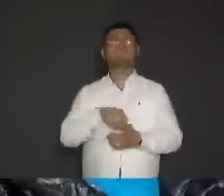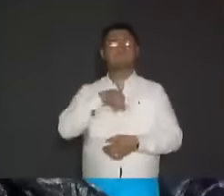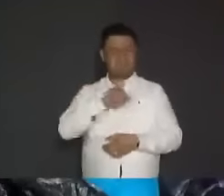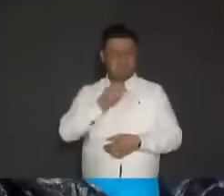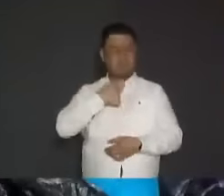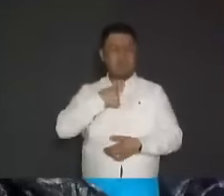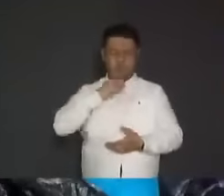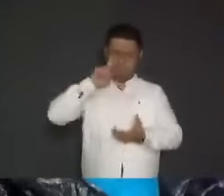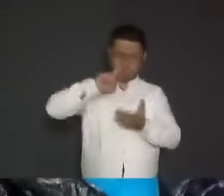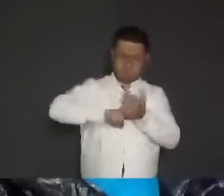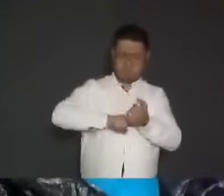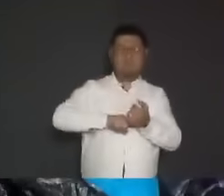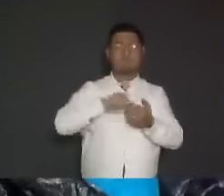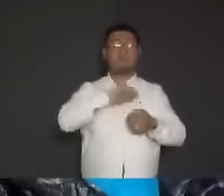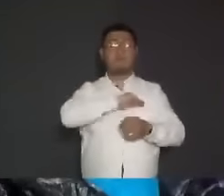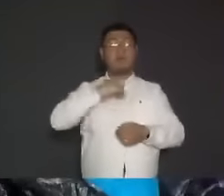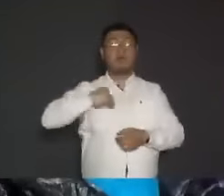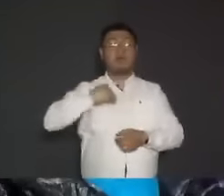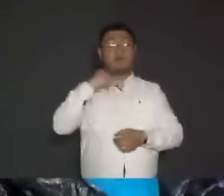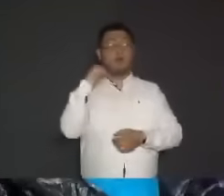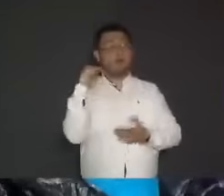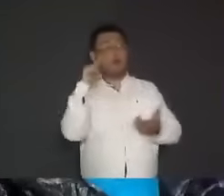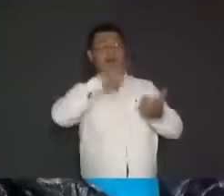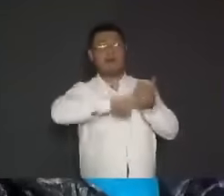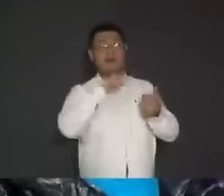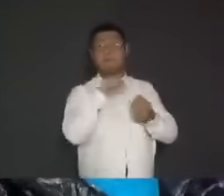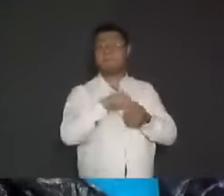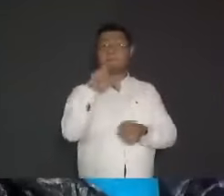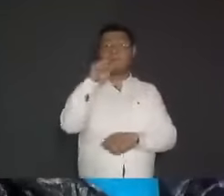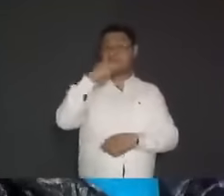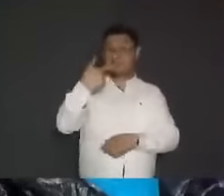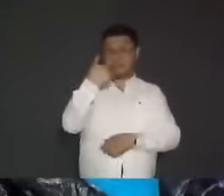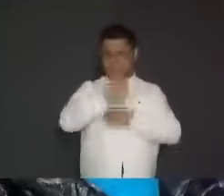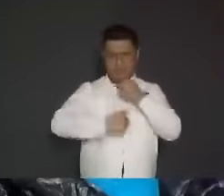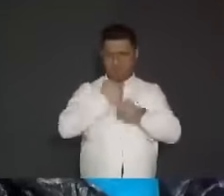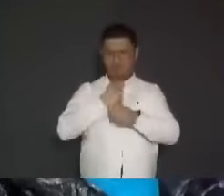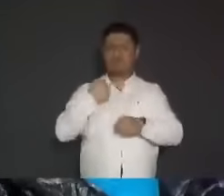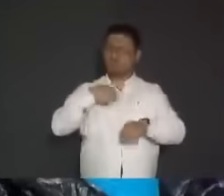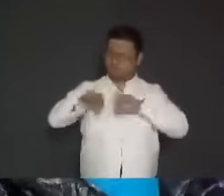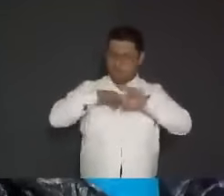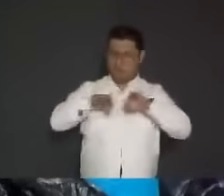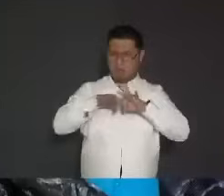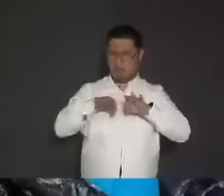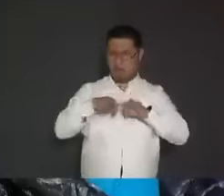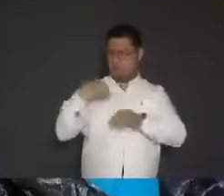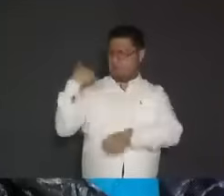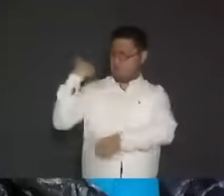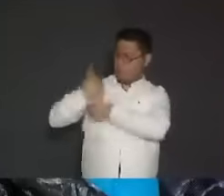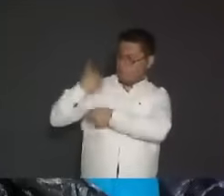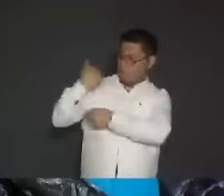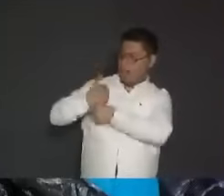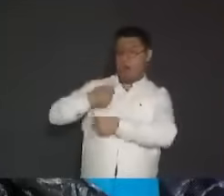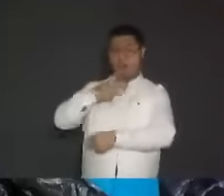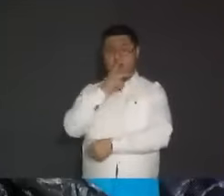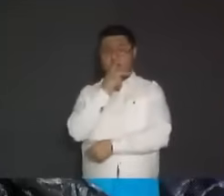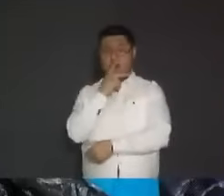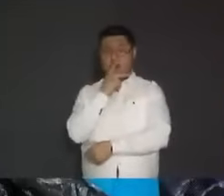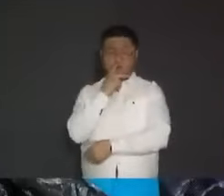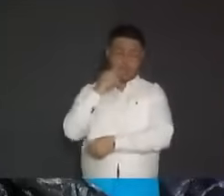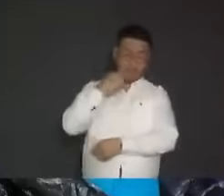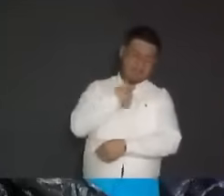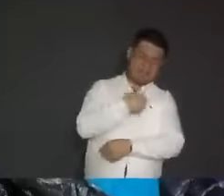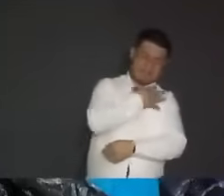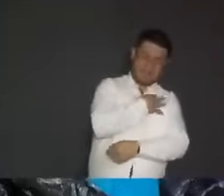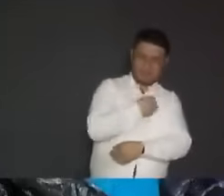Ganadera del Puerto de San Felipe desde hace 27 años. He trabajado en la ganadería desde mi abuelo, mi padre y ahora con mis